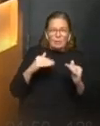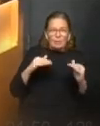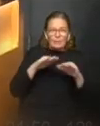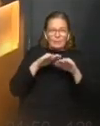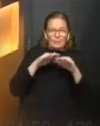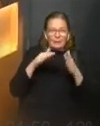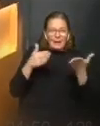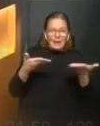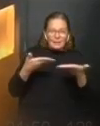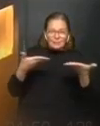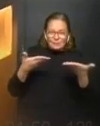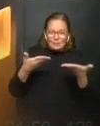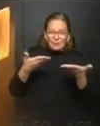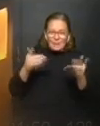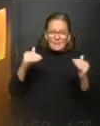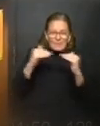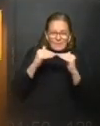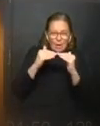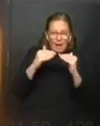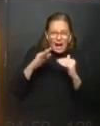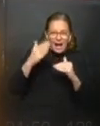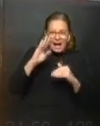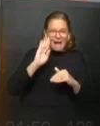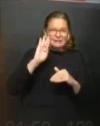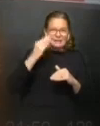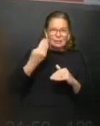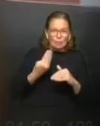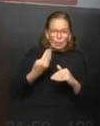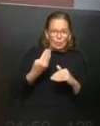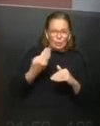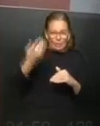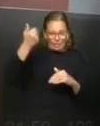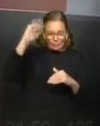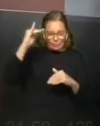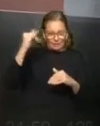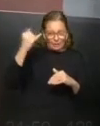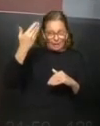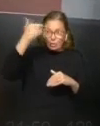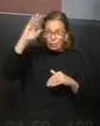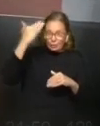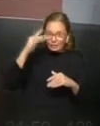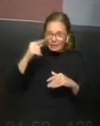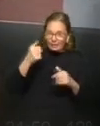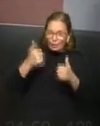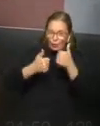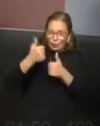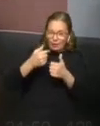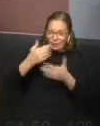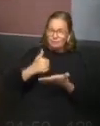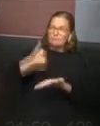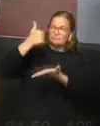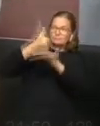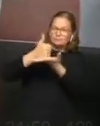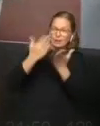la actitud de adolescentes que la actitud de adultos, inspecciones, jerarquías, personas que concursaron para estar en determinados lugares,